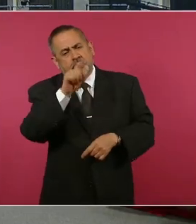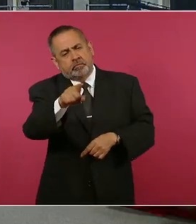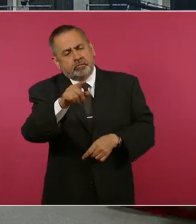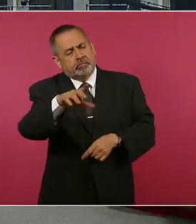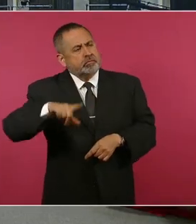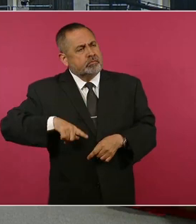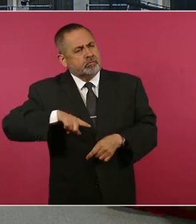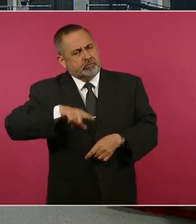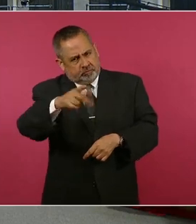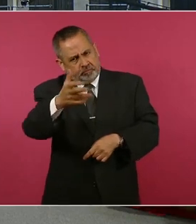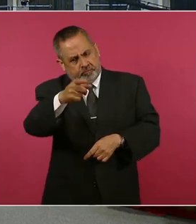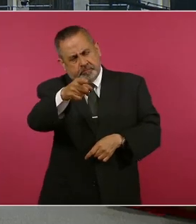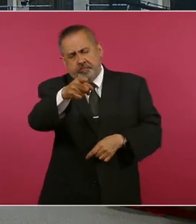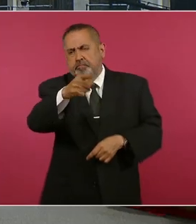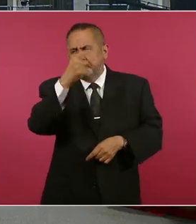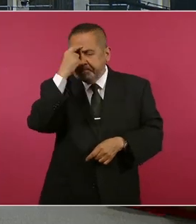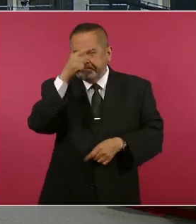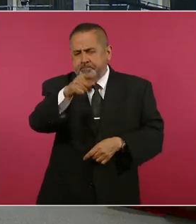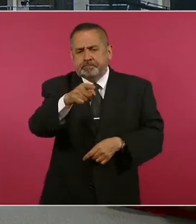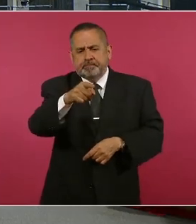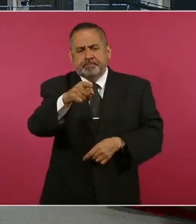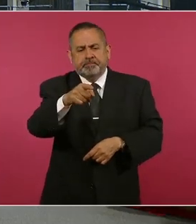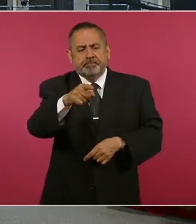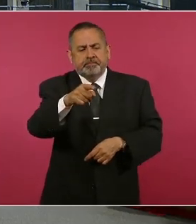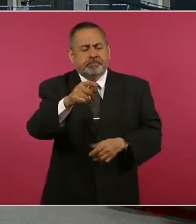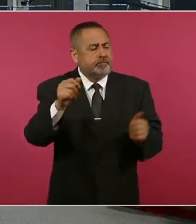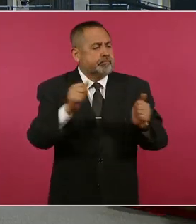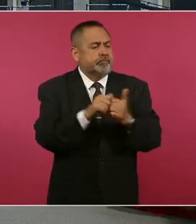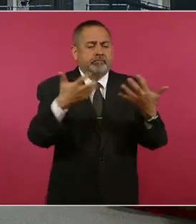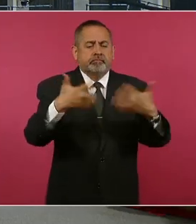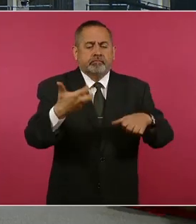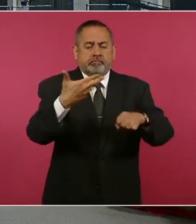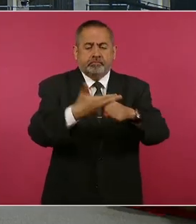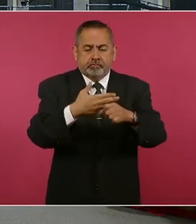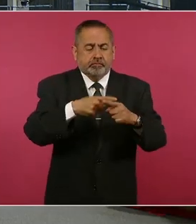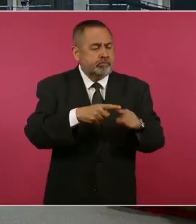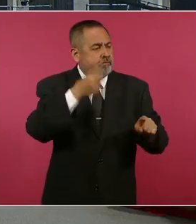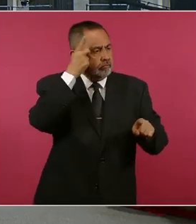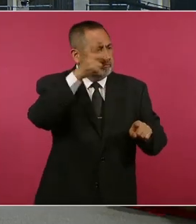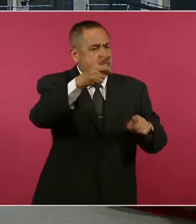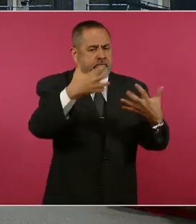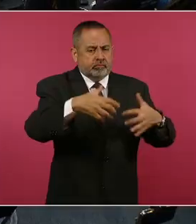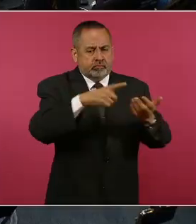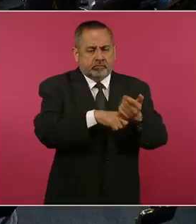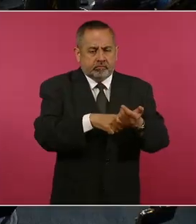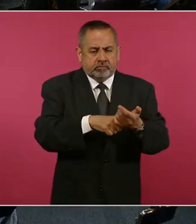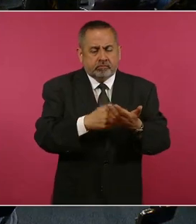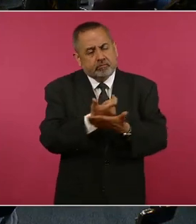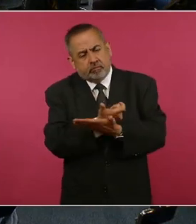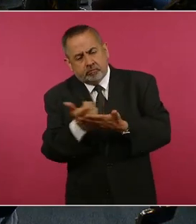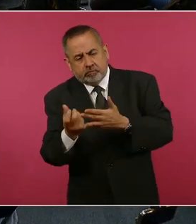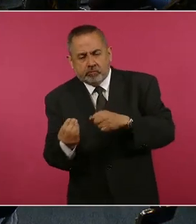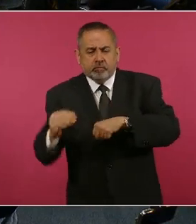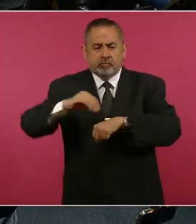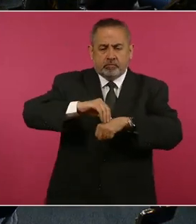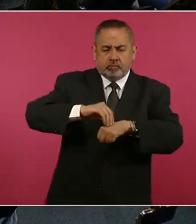hizo, de conseguir con los empresarios, con los patrones, aumentar